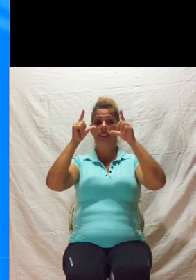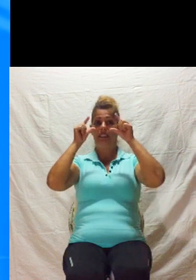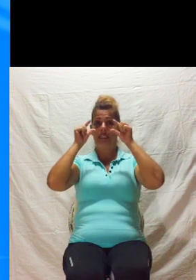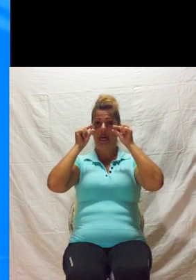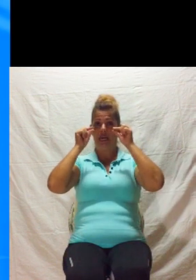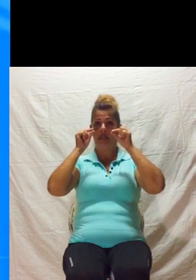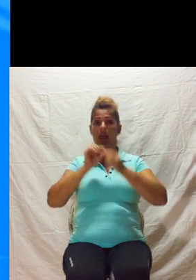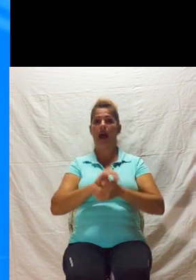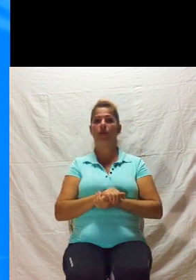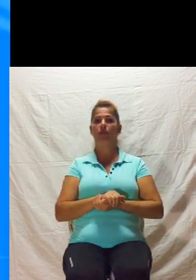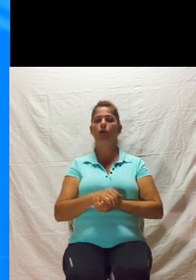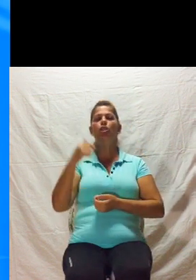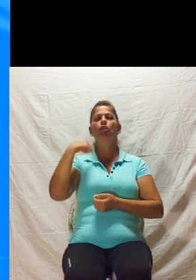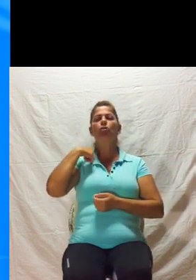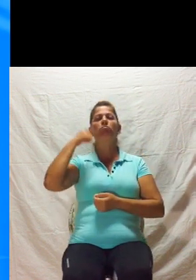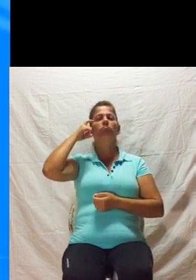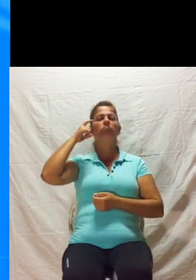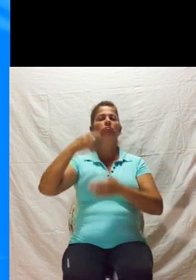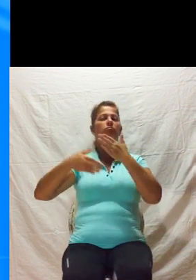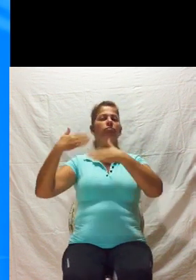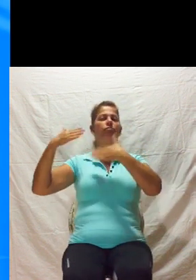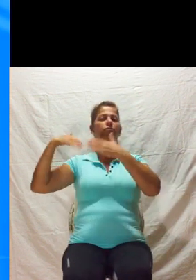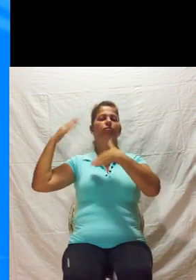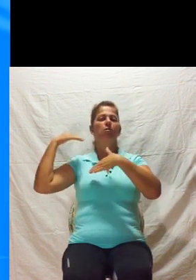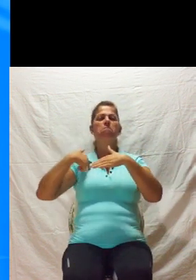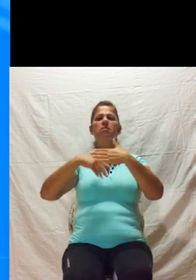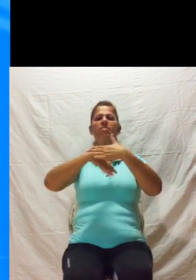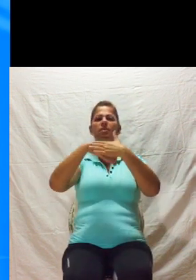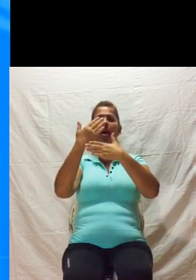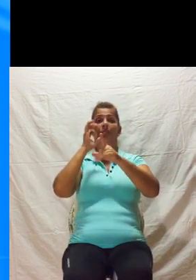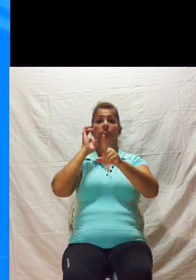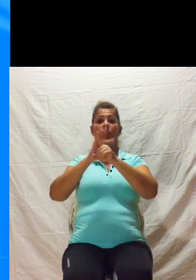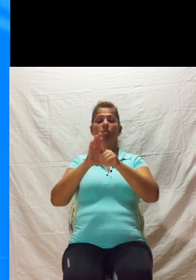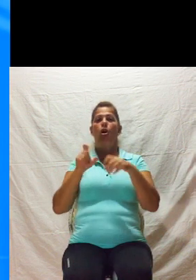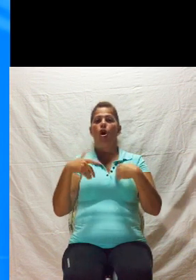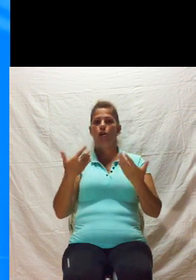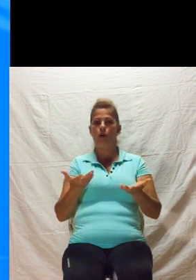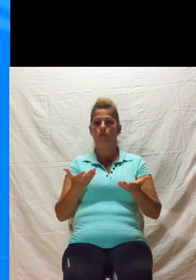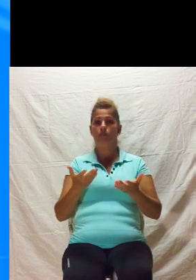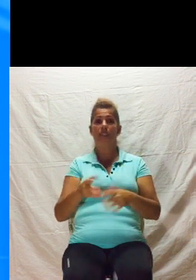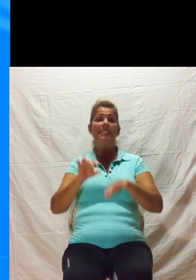Acostado, boca arriba y con los ojos cerrados, repaso el día vivido,